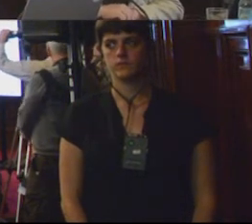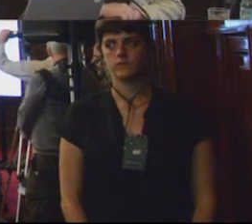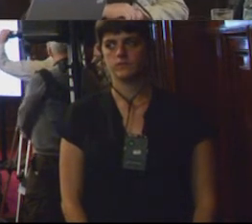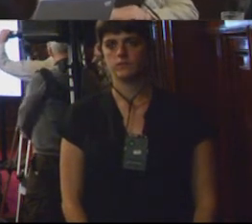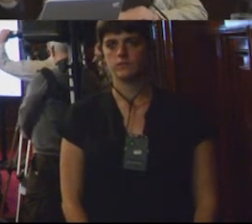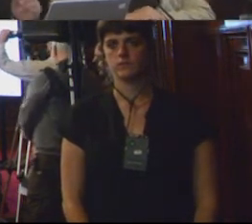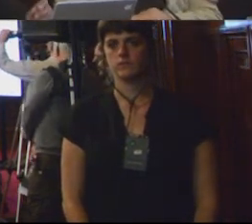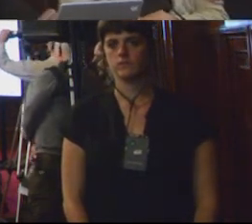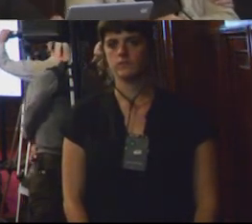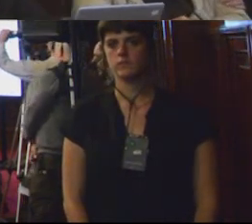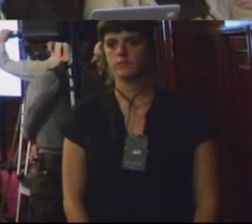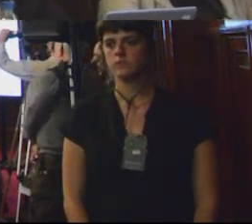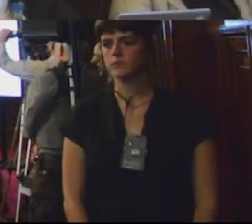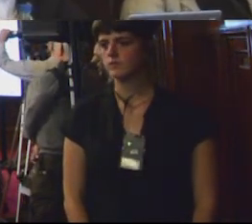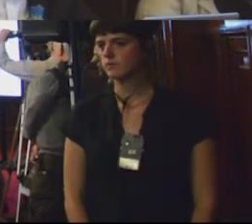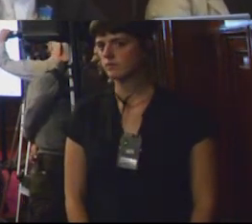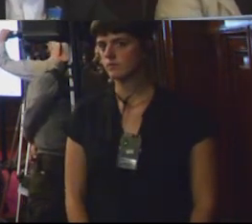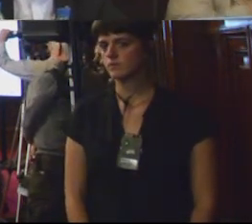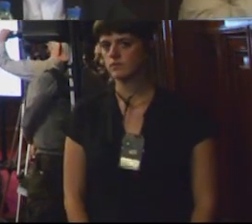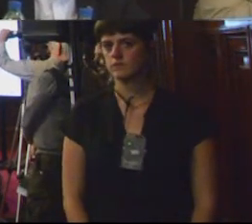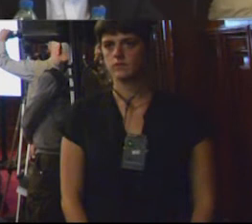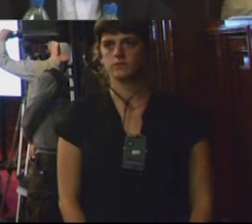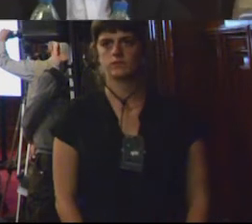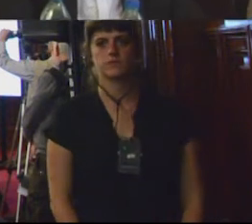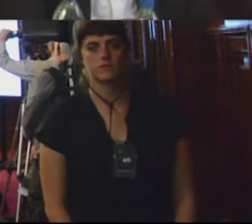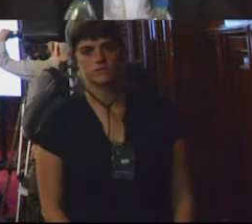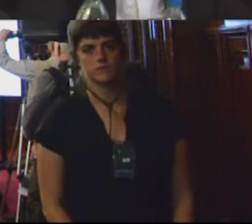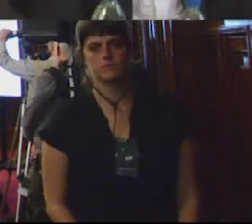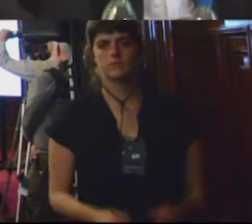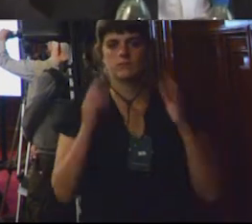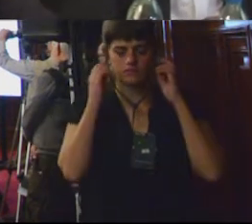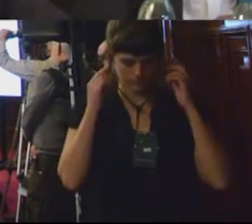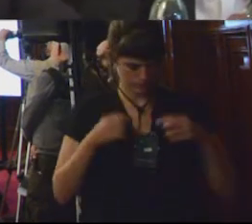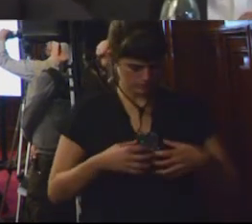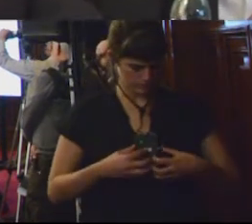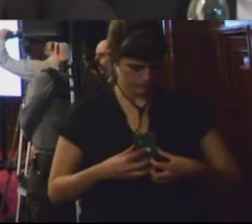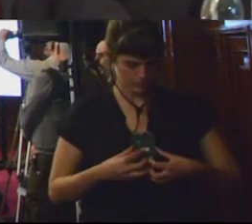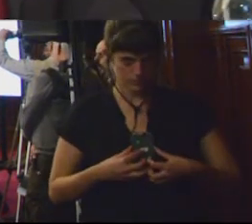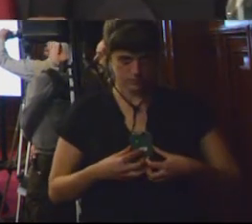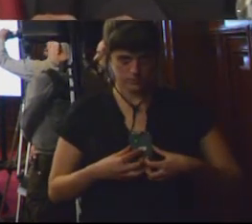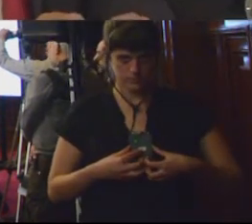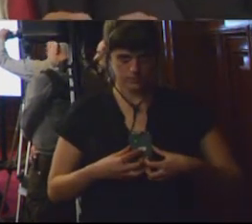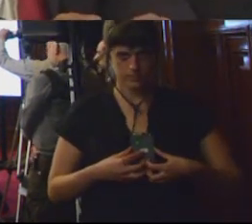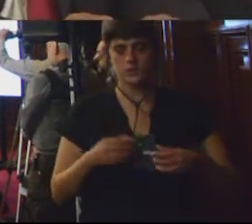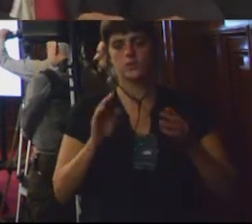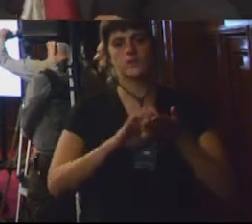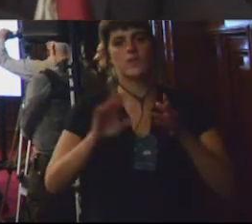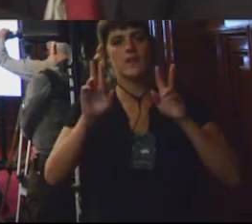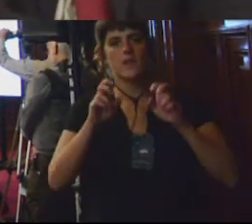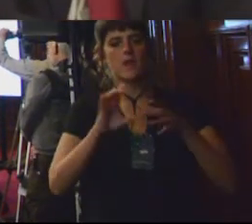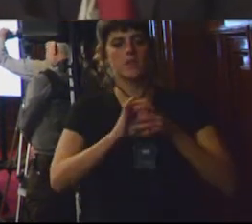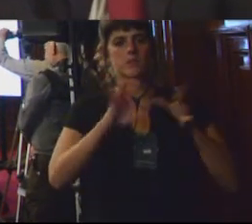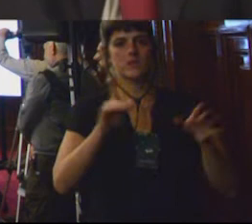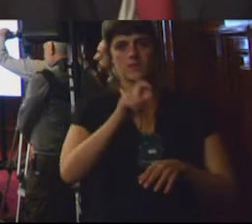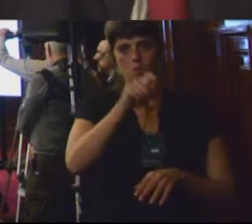Na parte que toca a jurisdição brasileira, a independência dos juízes, a representação da